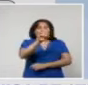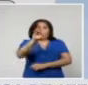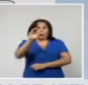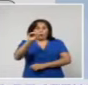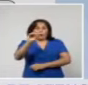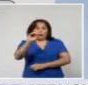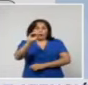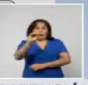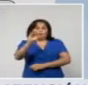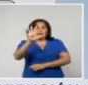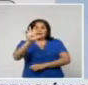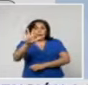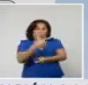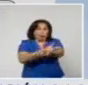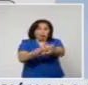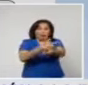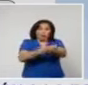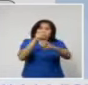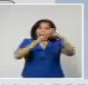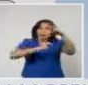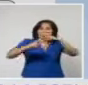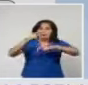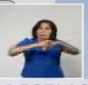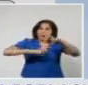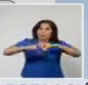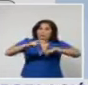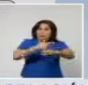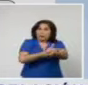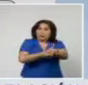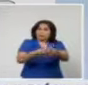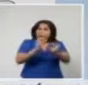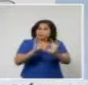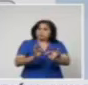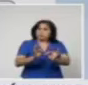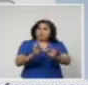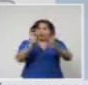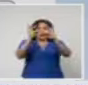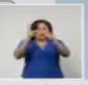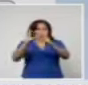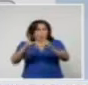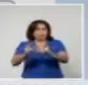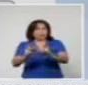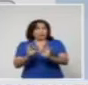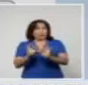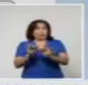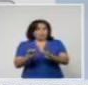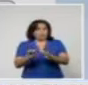281.595 muestras analizadas y, como resultado de ello,